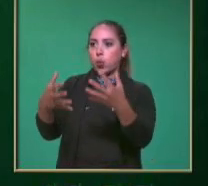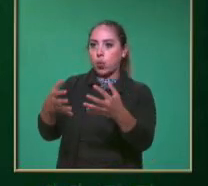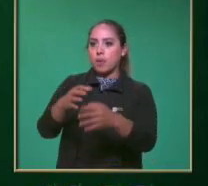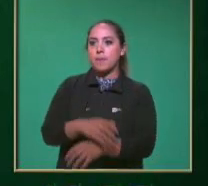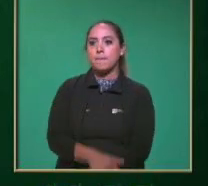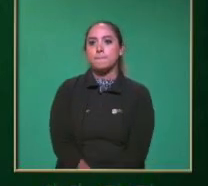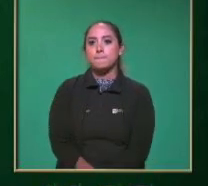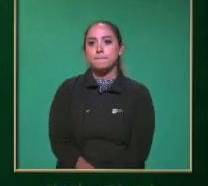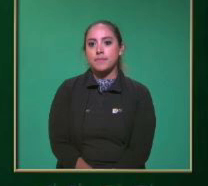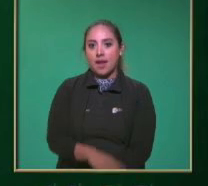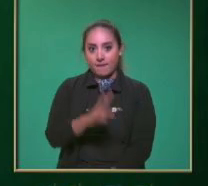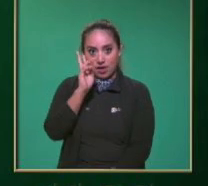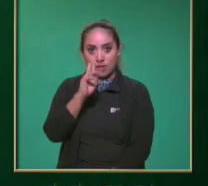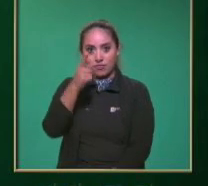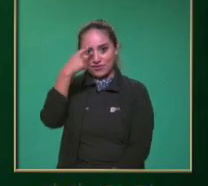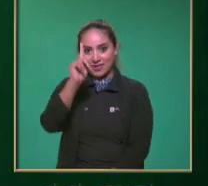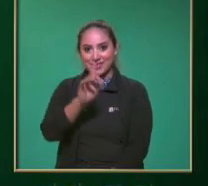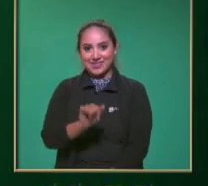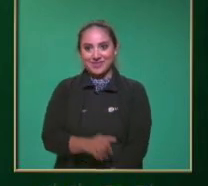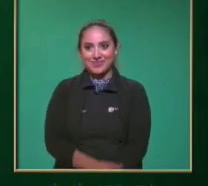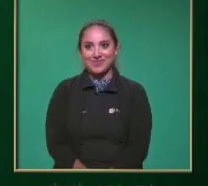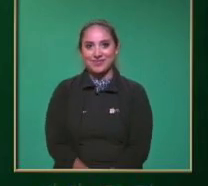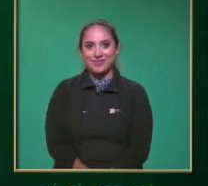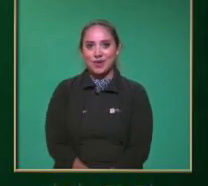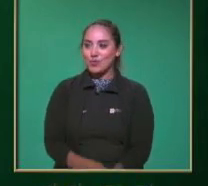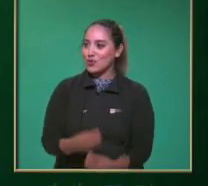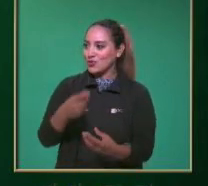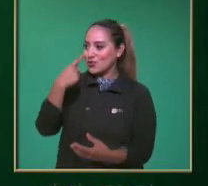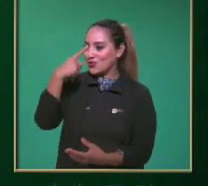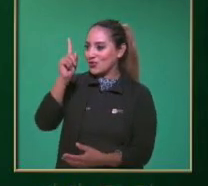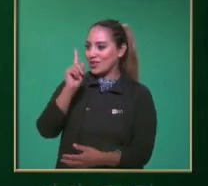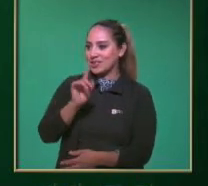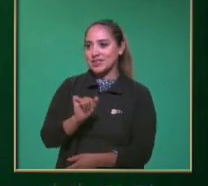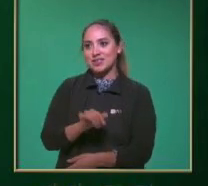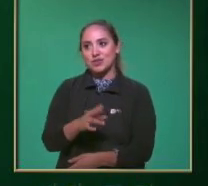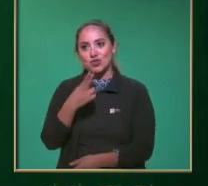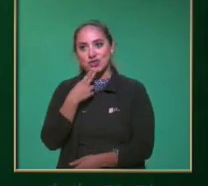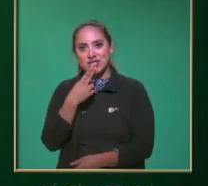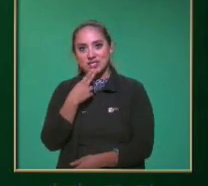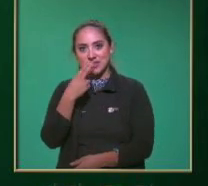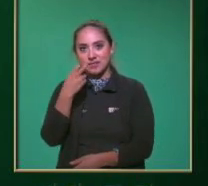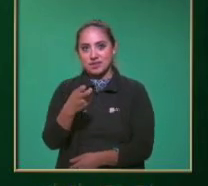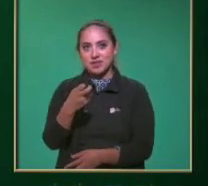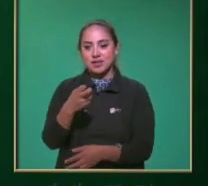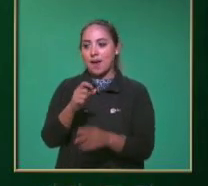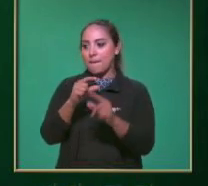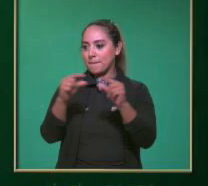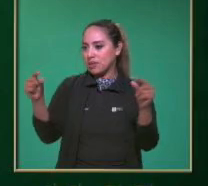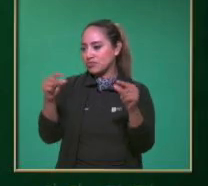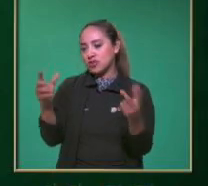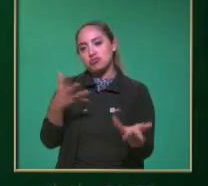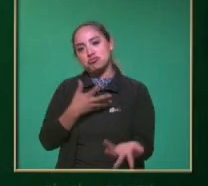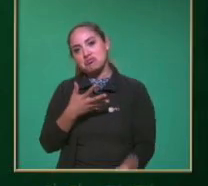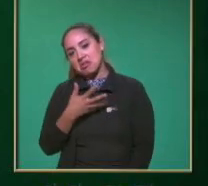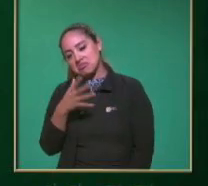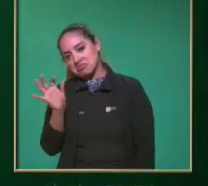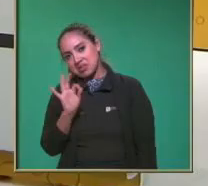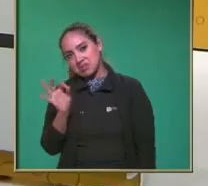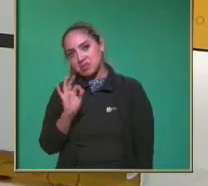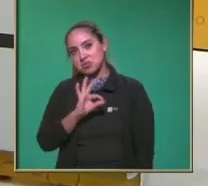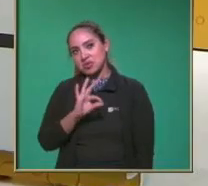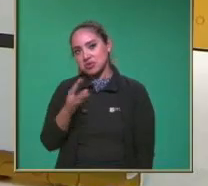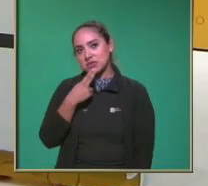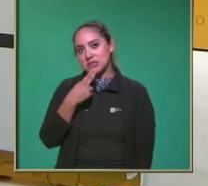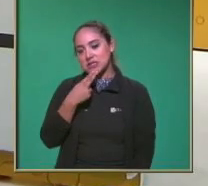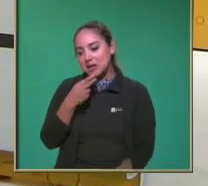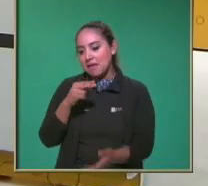globos. ¿Vieron que está bien sencillo? Y mucho más sencillo, maestra, si utilizamos nuestro abaco. Y si no tienen abaco, pueden utilizar frijolitos